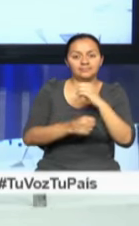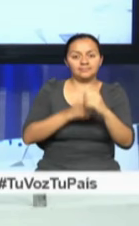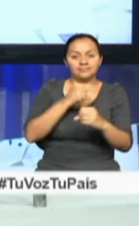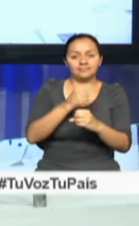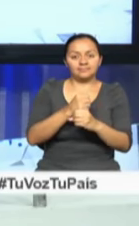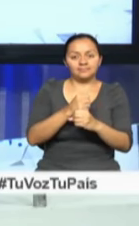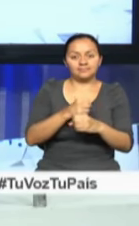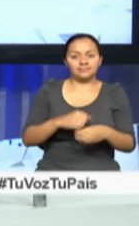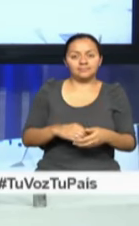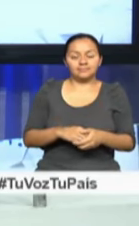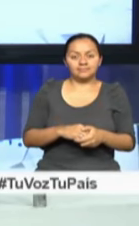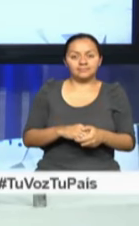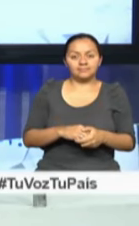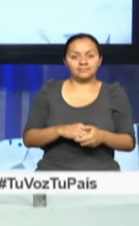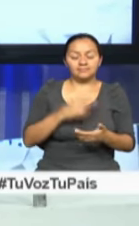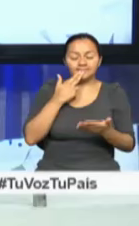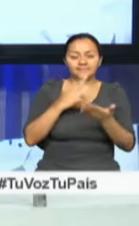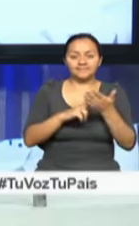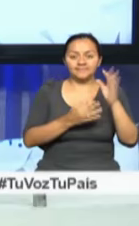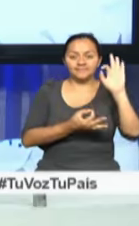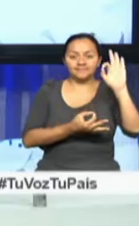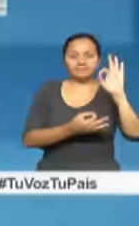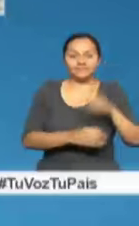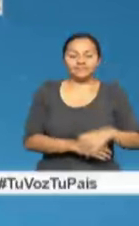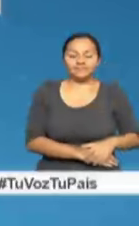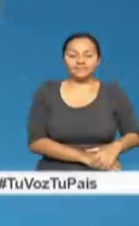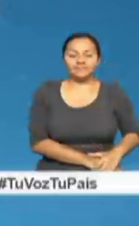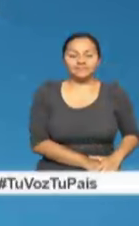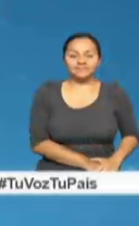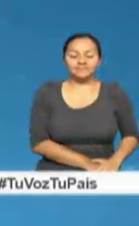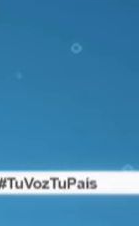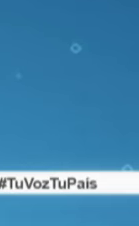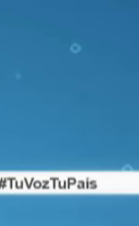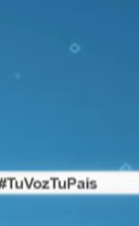Los dejamos con las cartas al presidente.